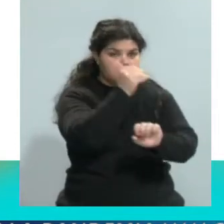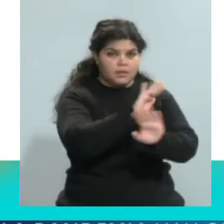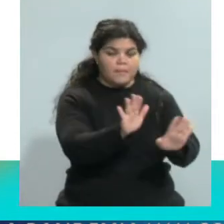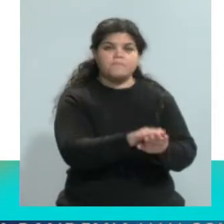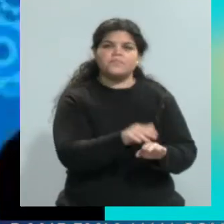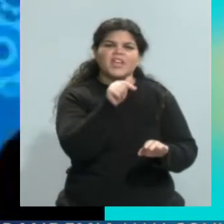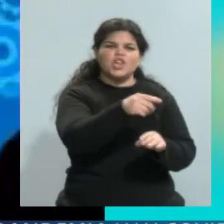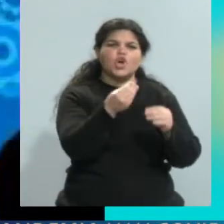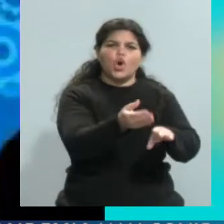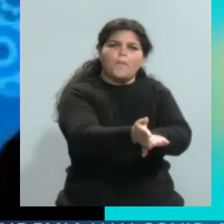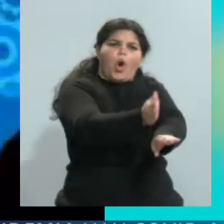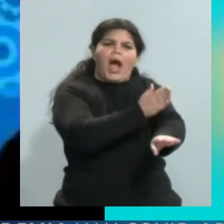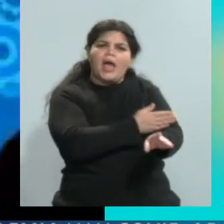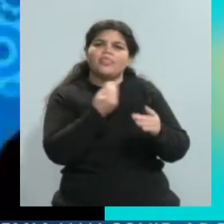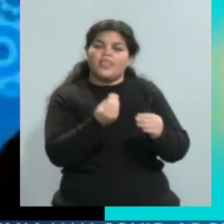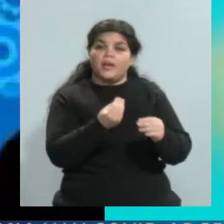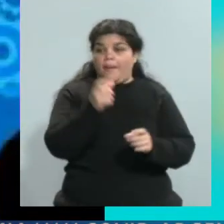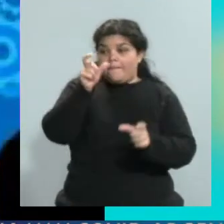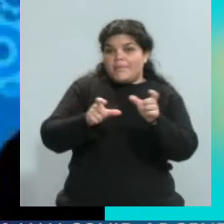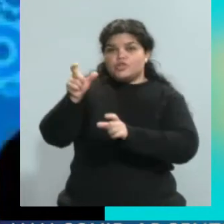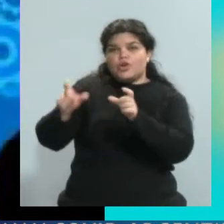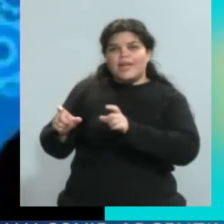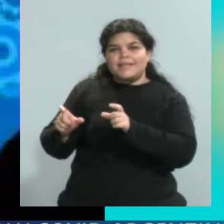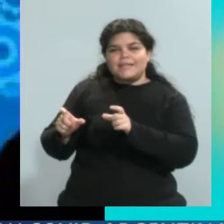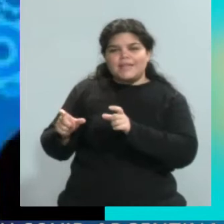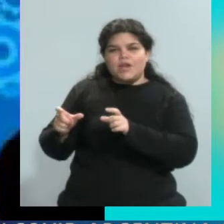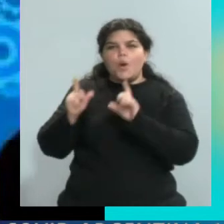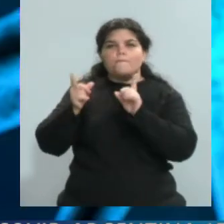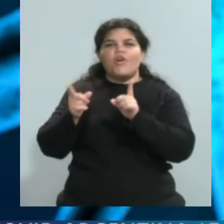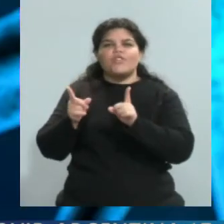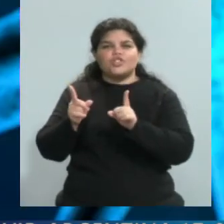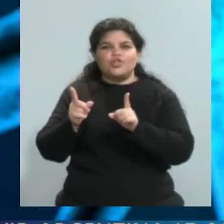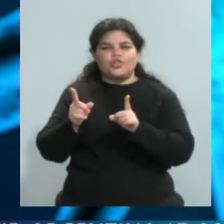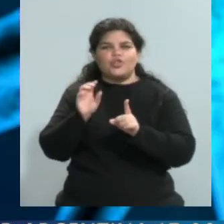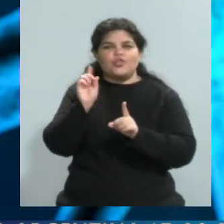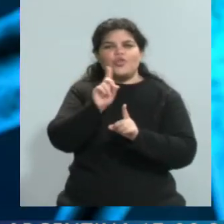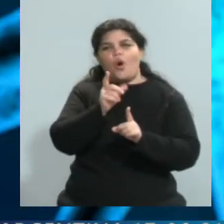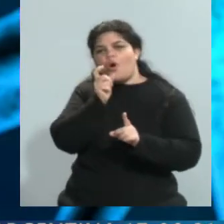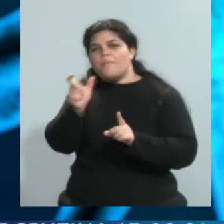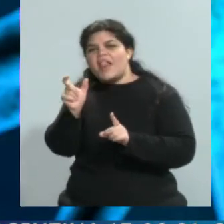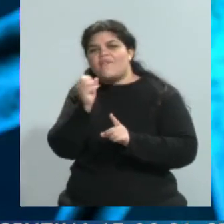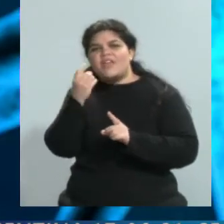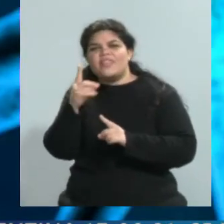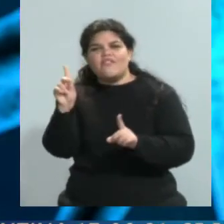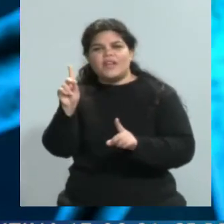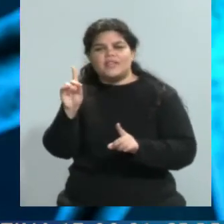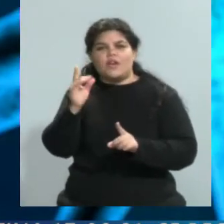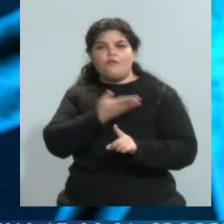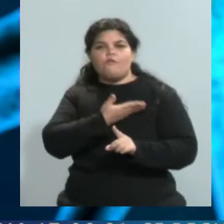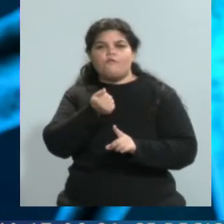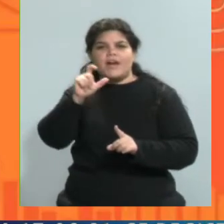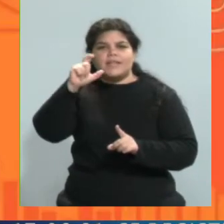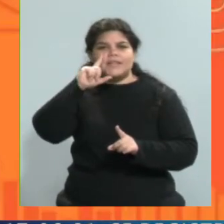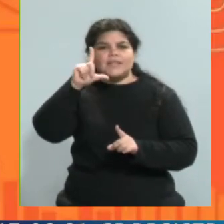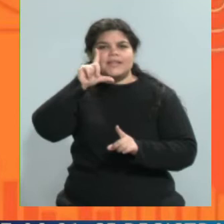del campo de los facilitadores, que se les llaman, cuando entra a una institución para estudiar. Las instituciones que tienen que